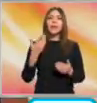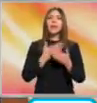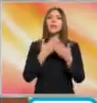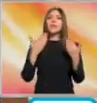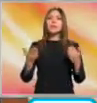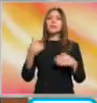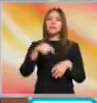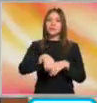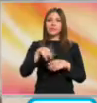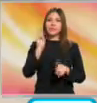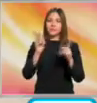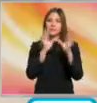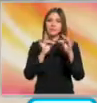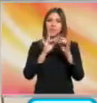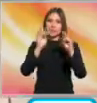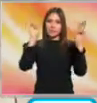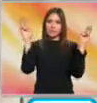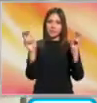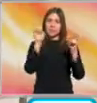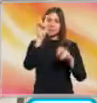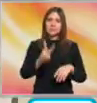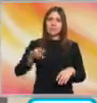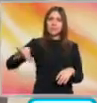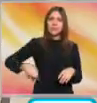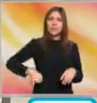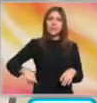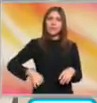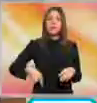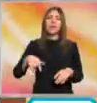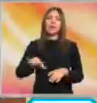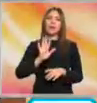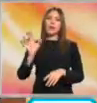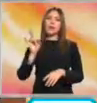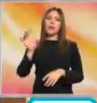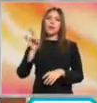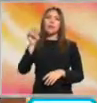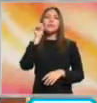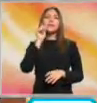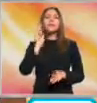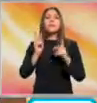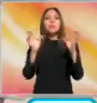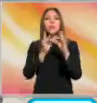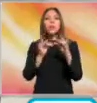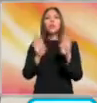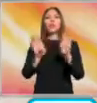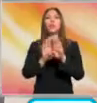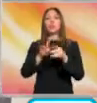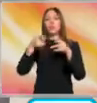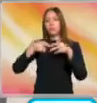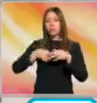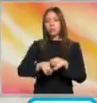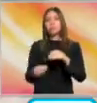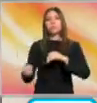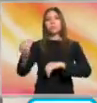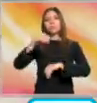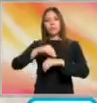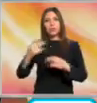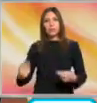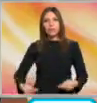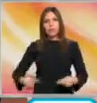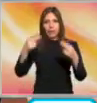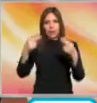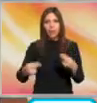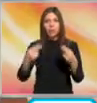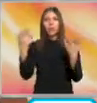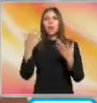del día de hoy es muy interesante porque aquí hemos hablado mucho ya de cómo arrancar, ¿no? Un negocio, emprender